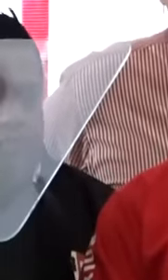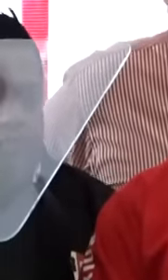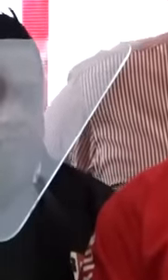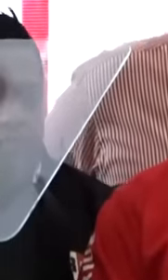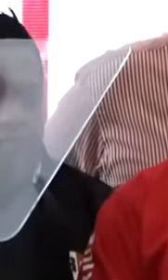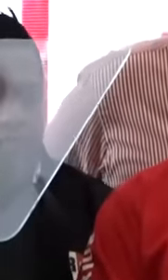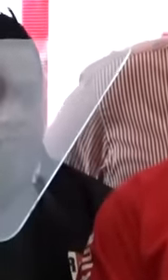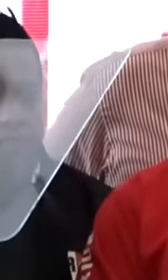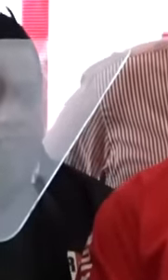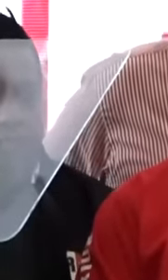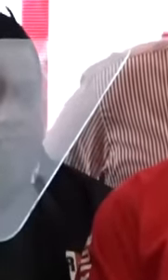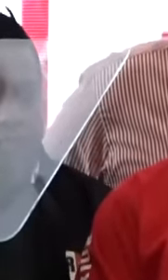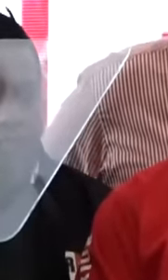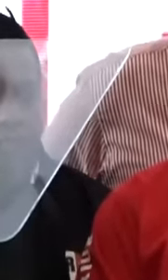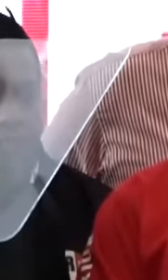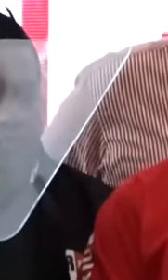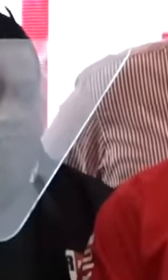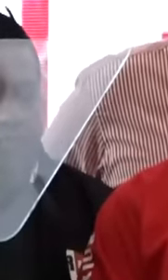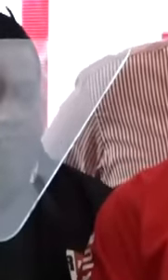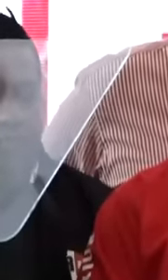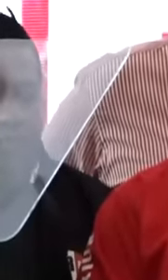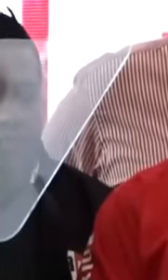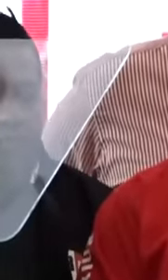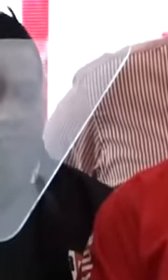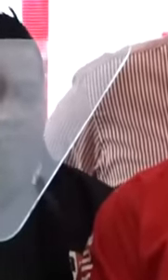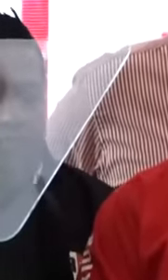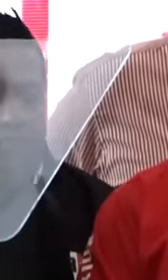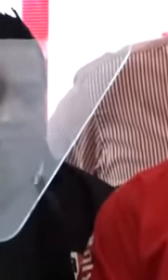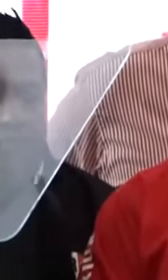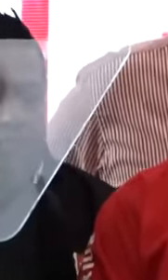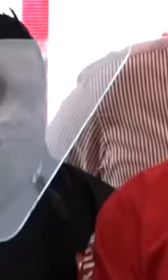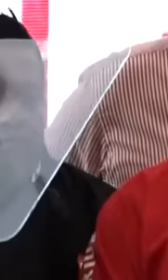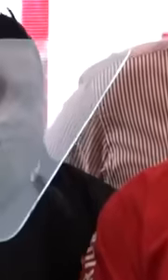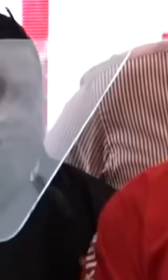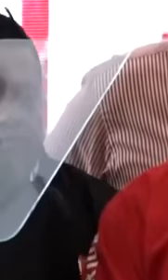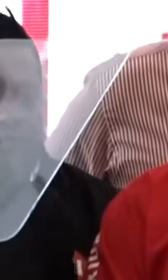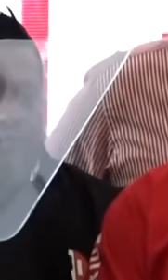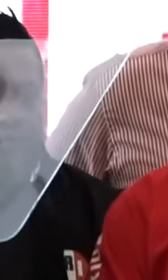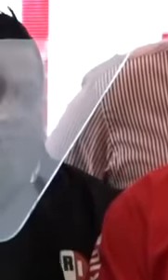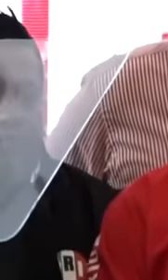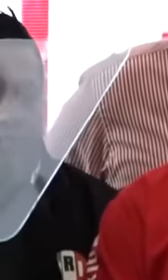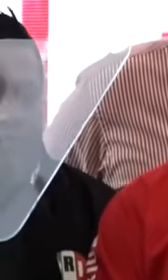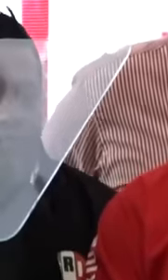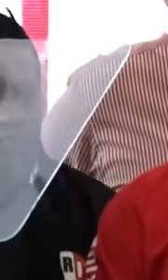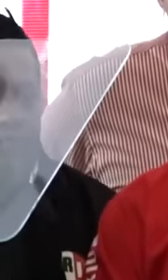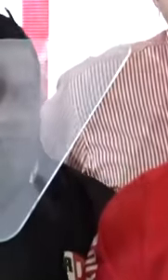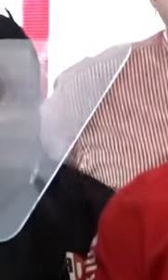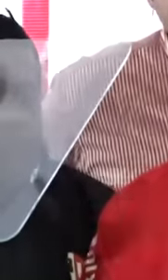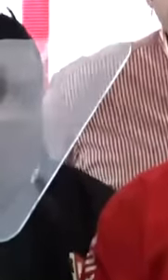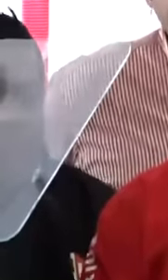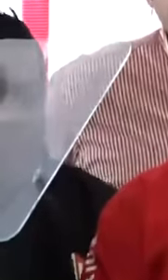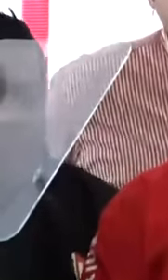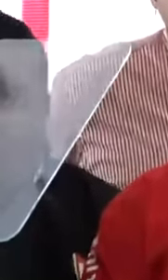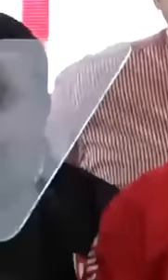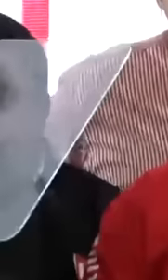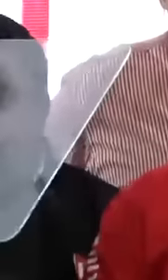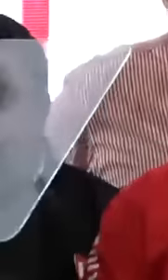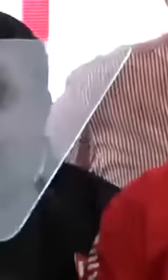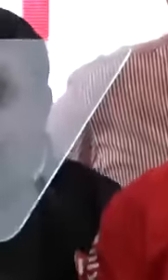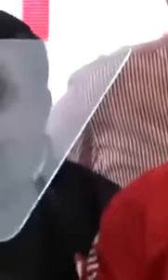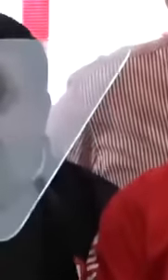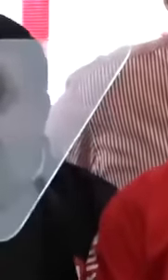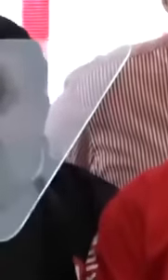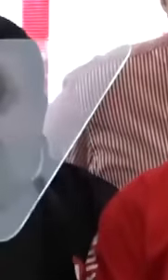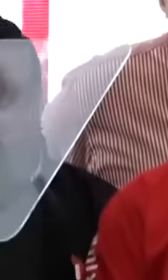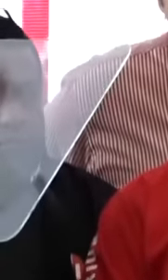gente. Reconocí el resultado porque amo a México y sé que si le va bien a su gobierno, le va a ir bien a